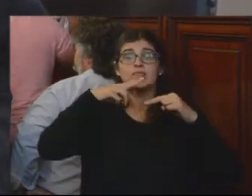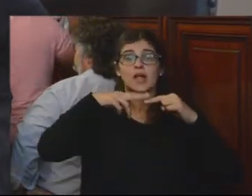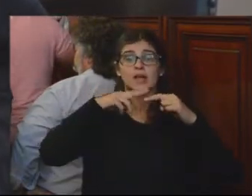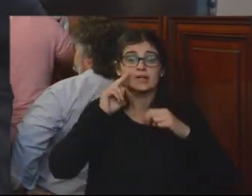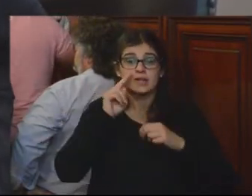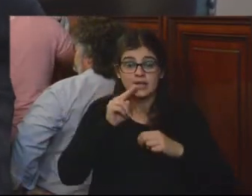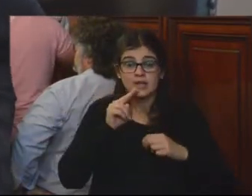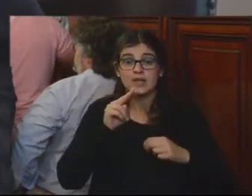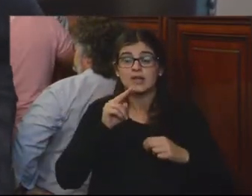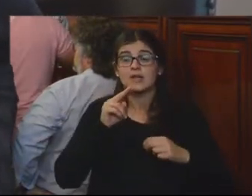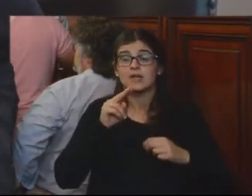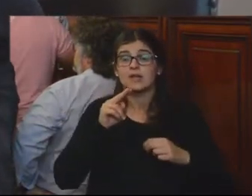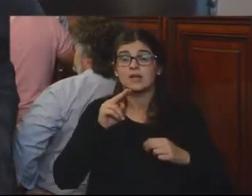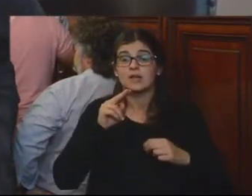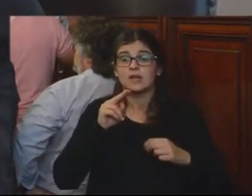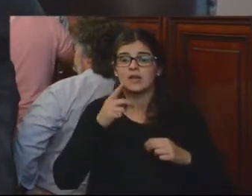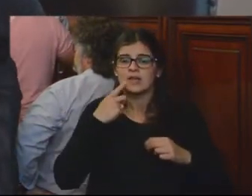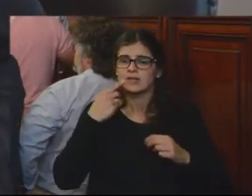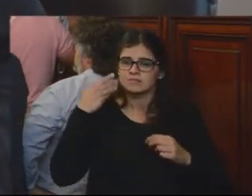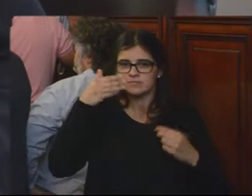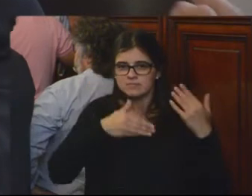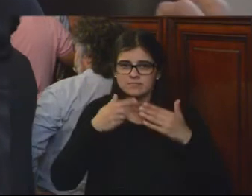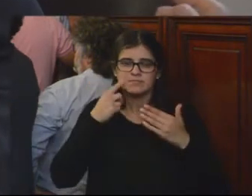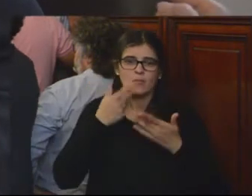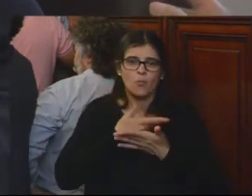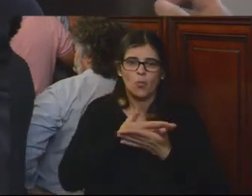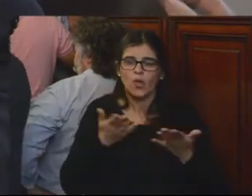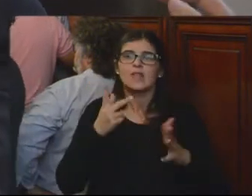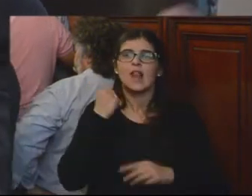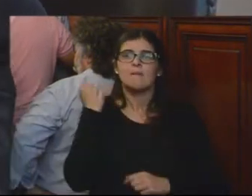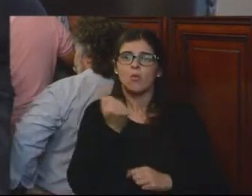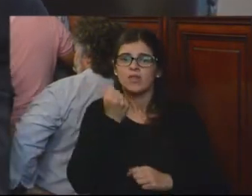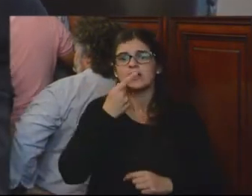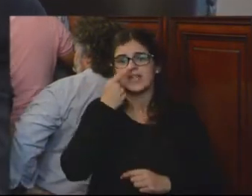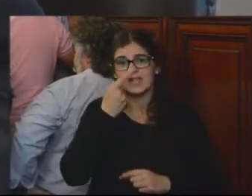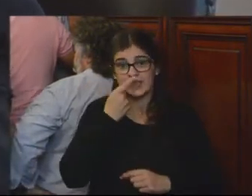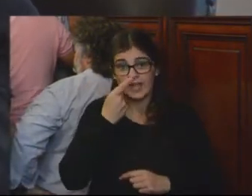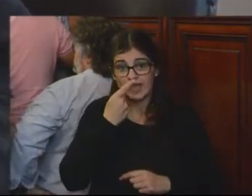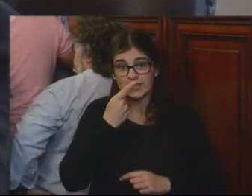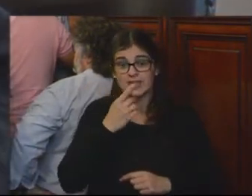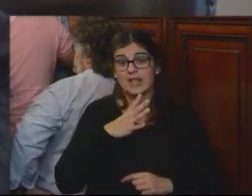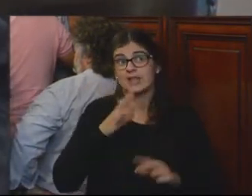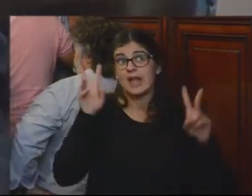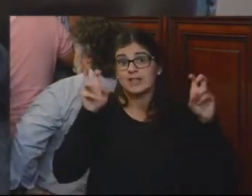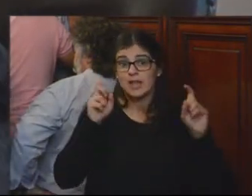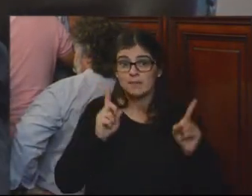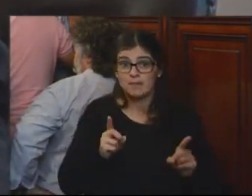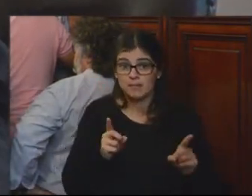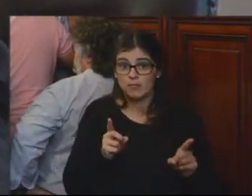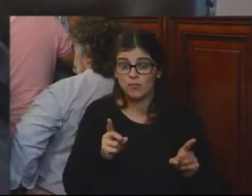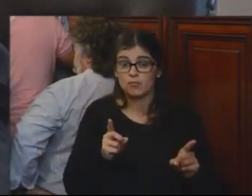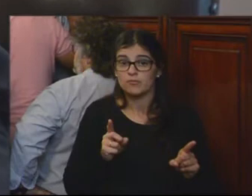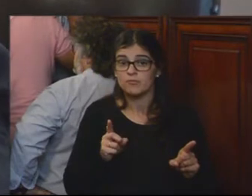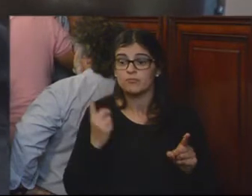nutrida en concurrencia muestra la importancia y el interés del tema tal vez tú edison quieres